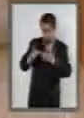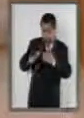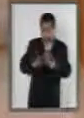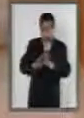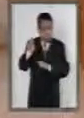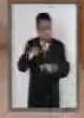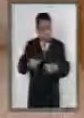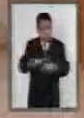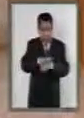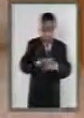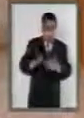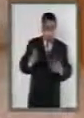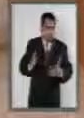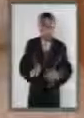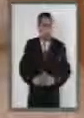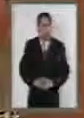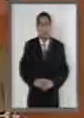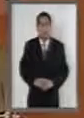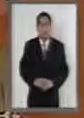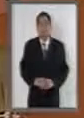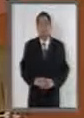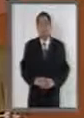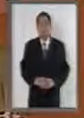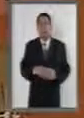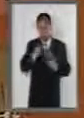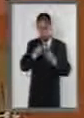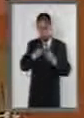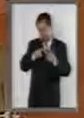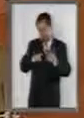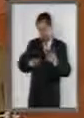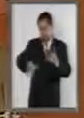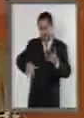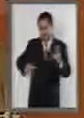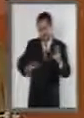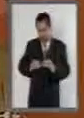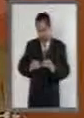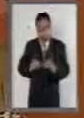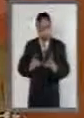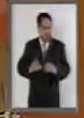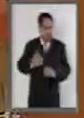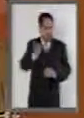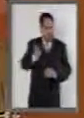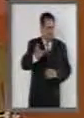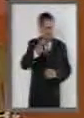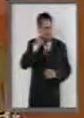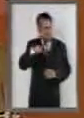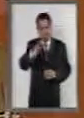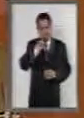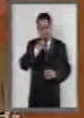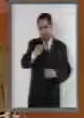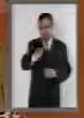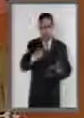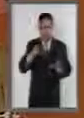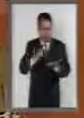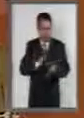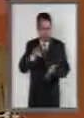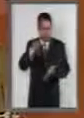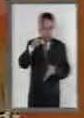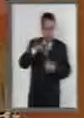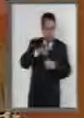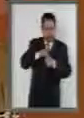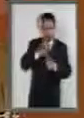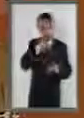en particular. Por lo anterior, los invito a que acompañen este esfuerzo, que votemos a favor de